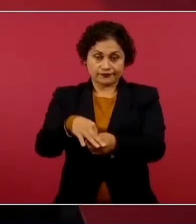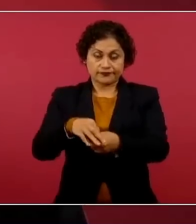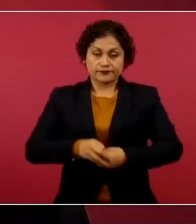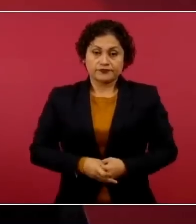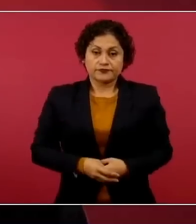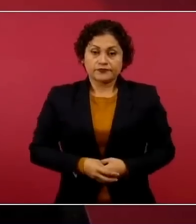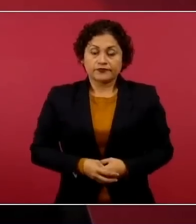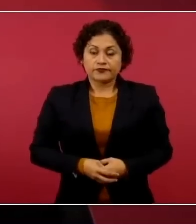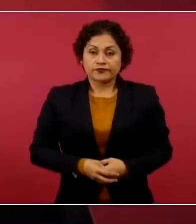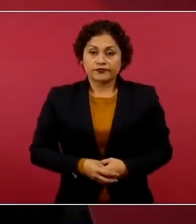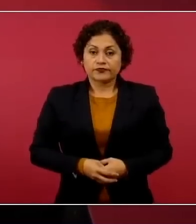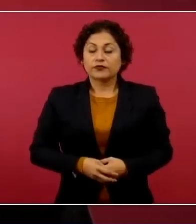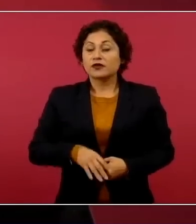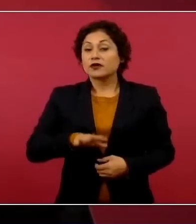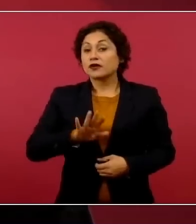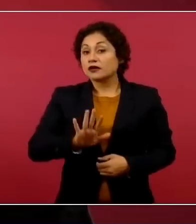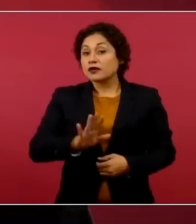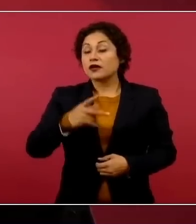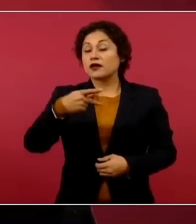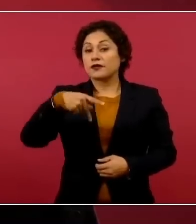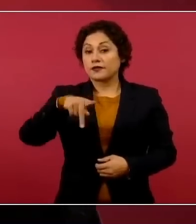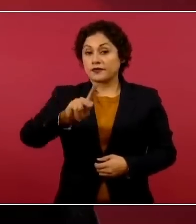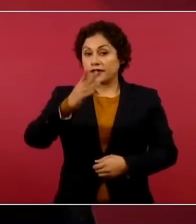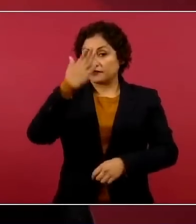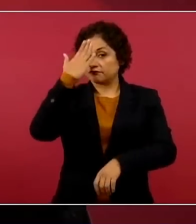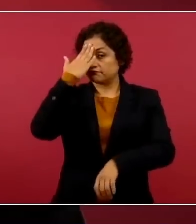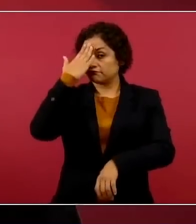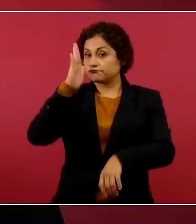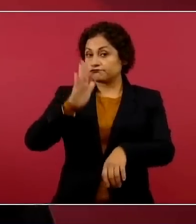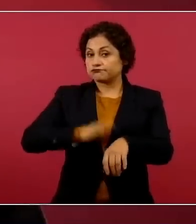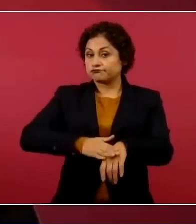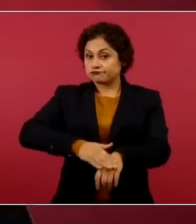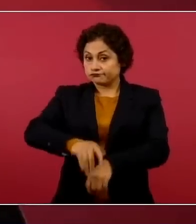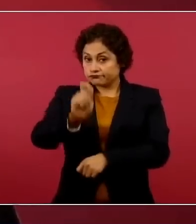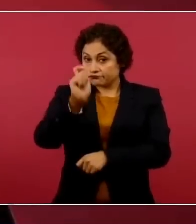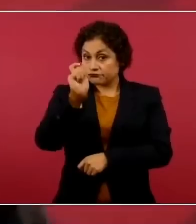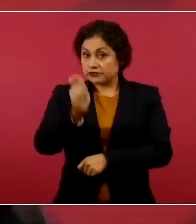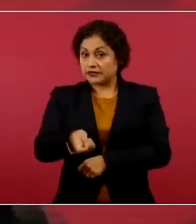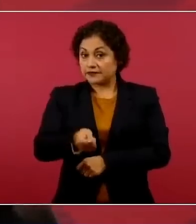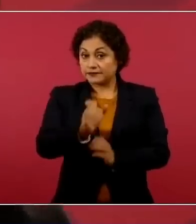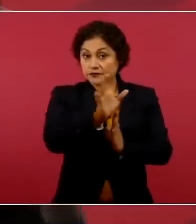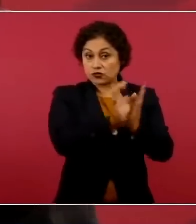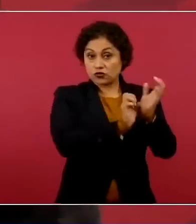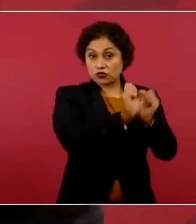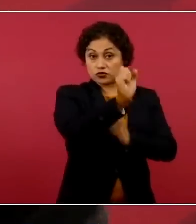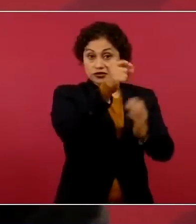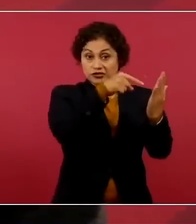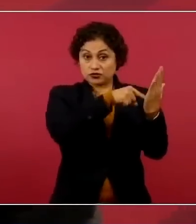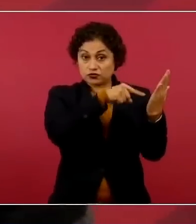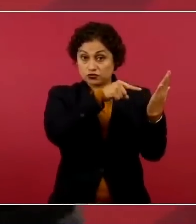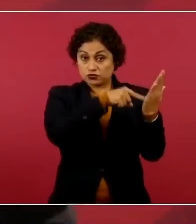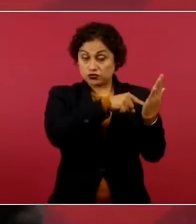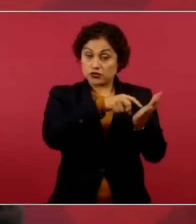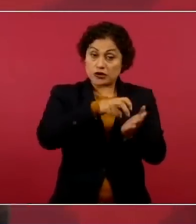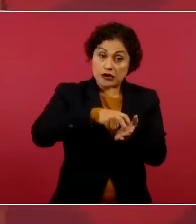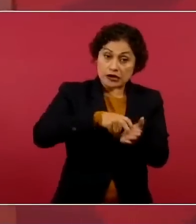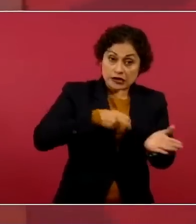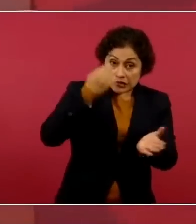No hay que olvidar que la reforma constitucional planteaba